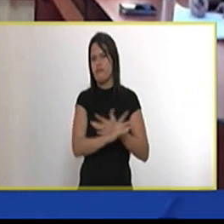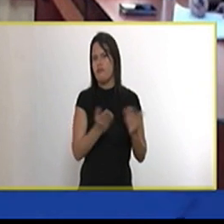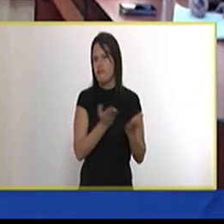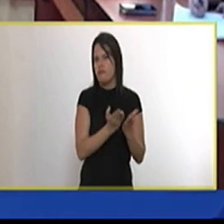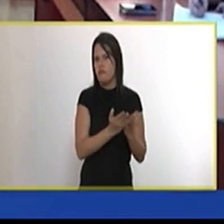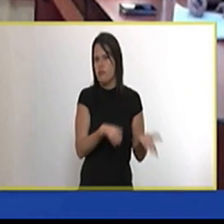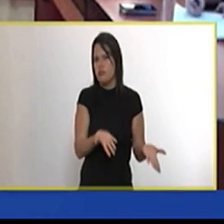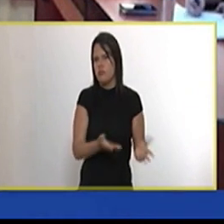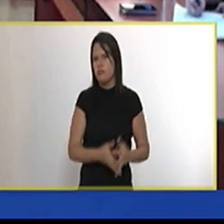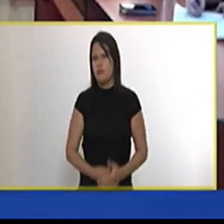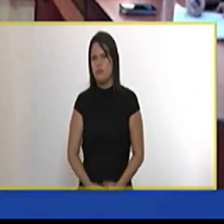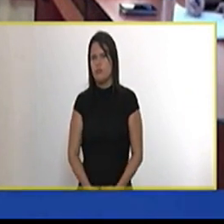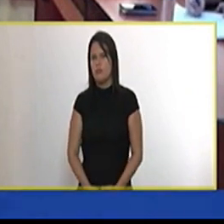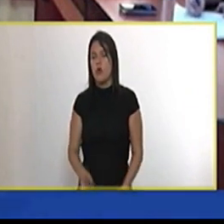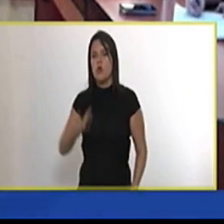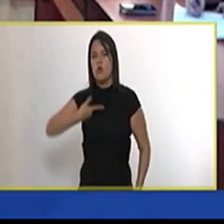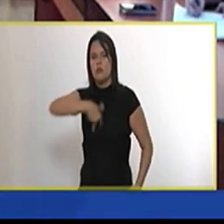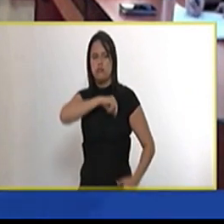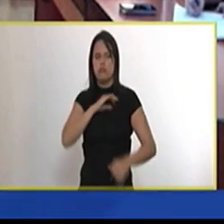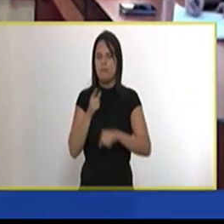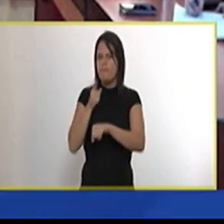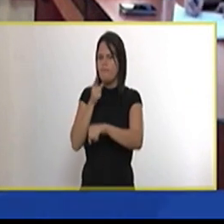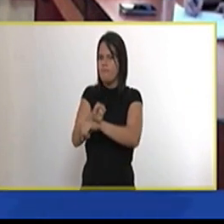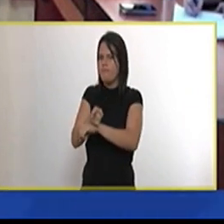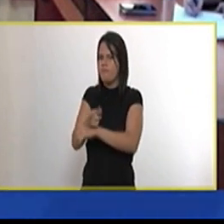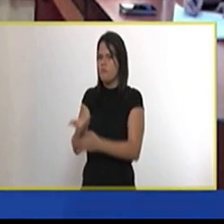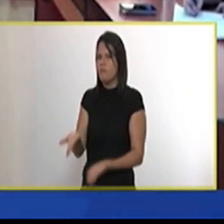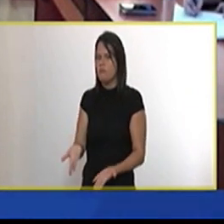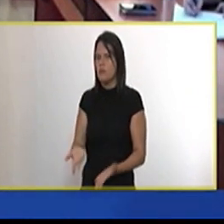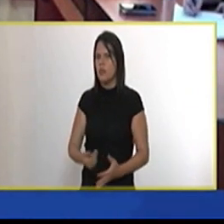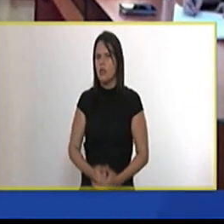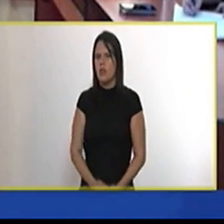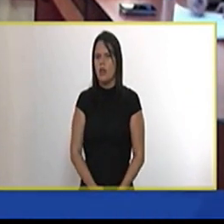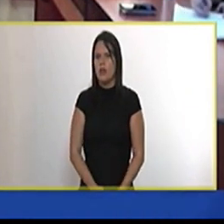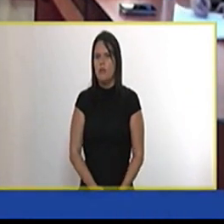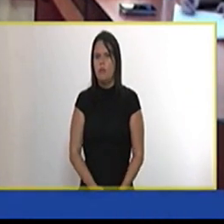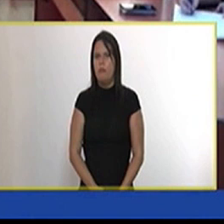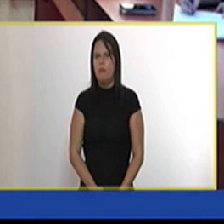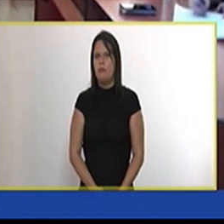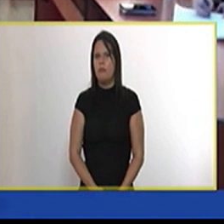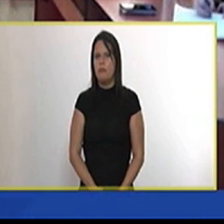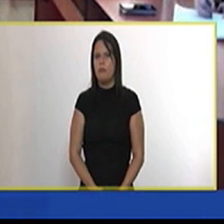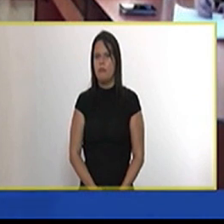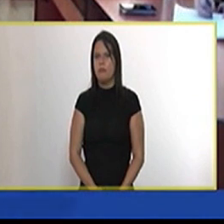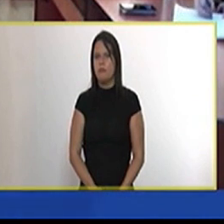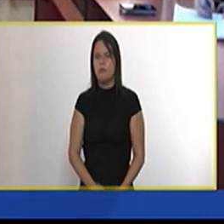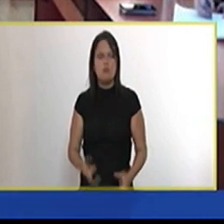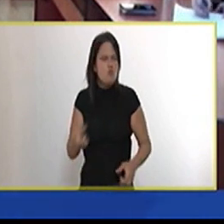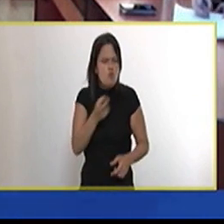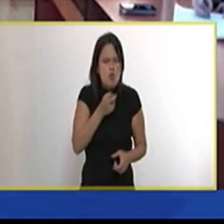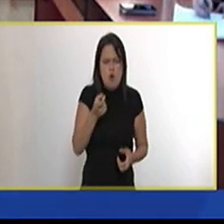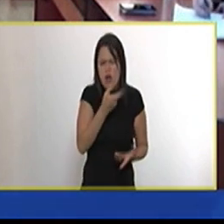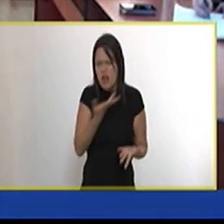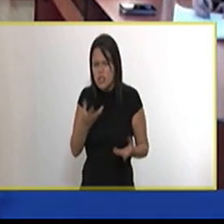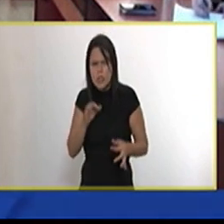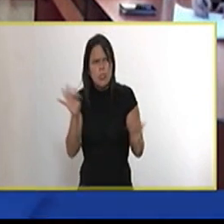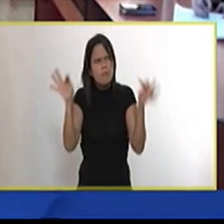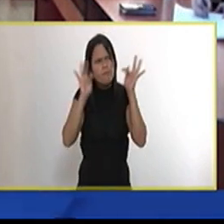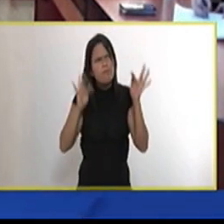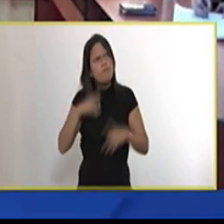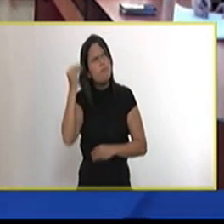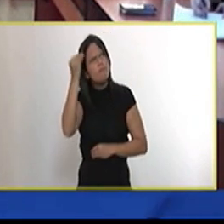fue total. Por lo tanto, nos vimos obligados a recurrir a todas las